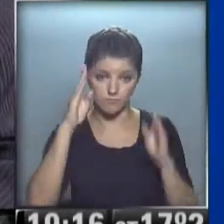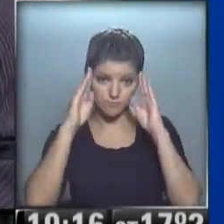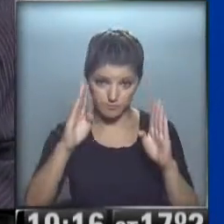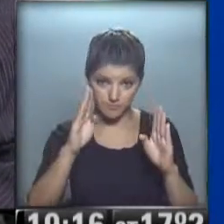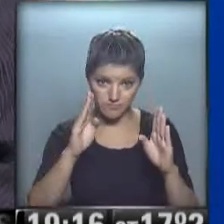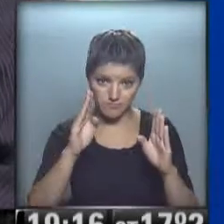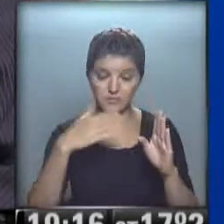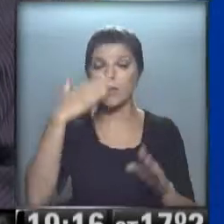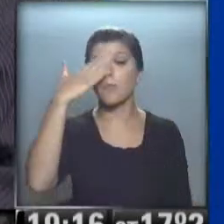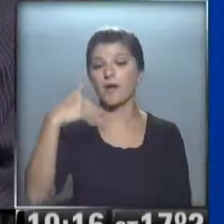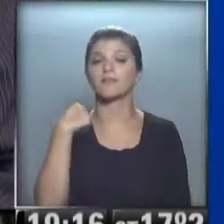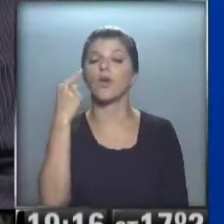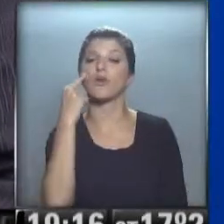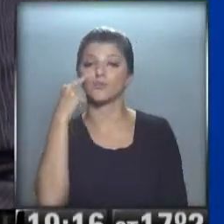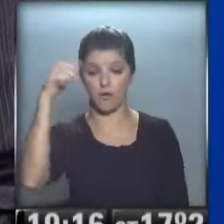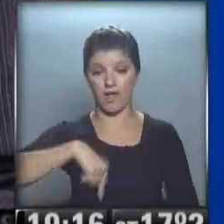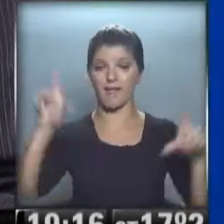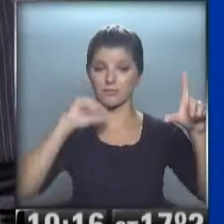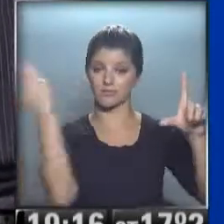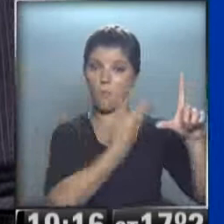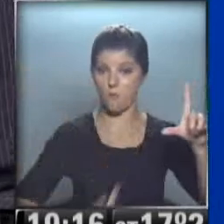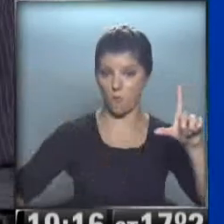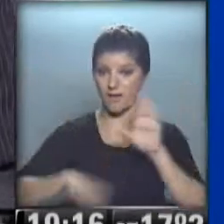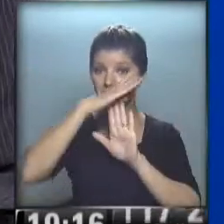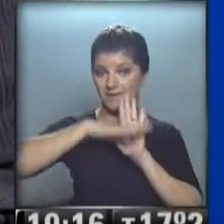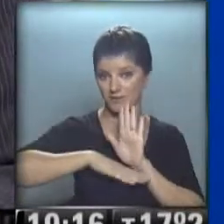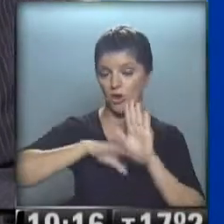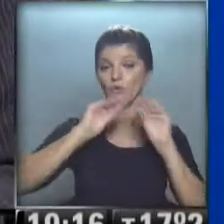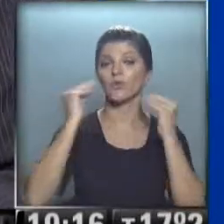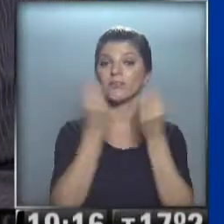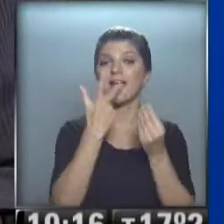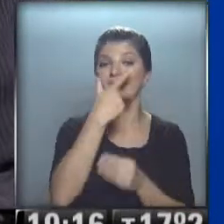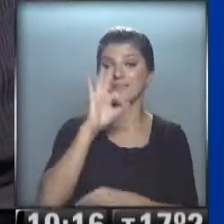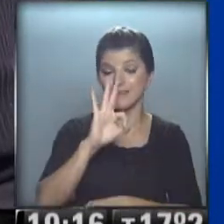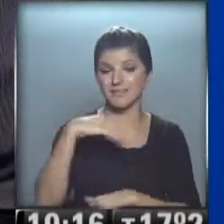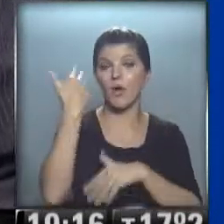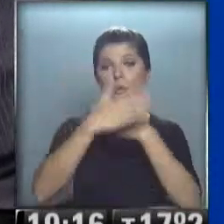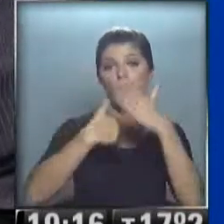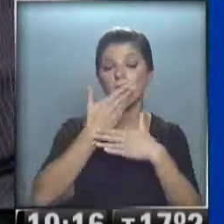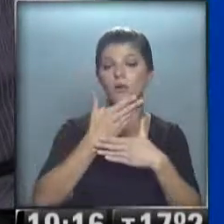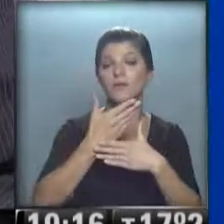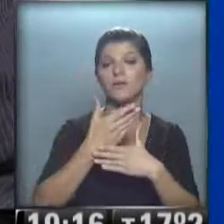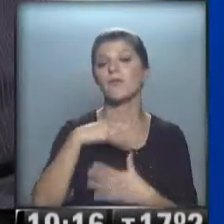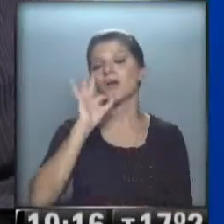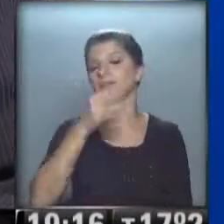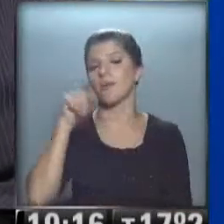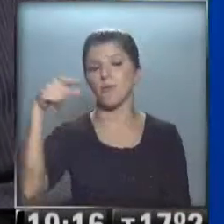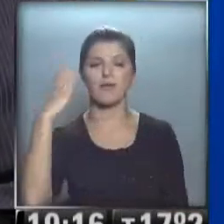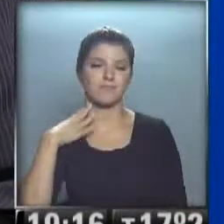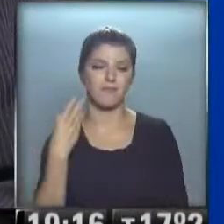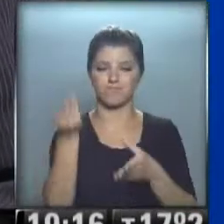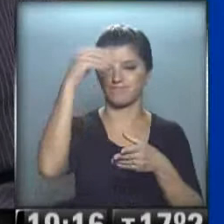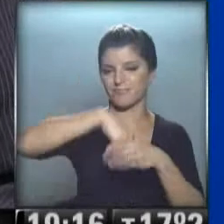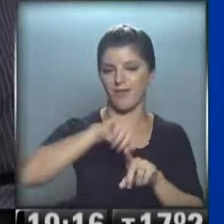se conoció a través de la televisión pública. Indudablemente los 30, ni siquiera los 23, pero se supo que ya Tevez no va a